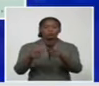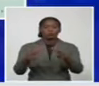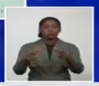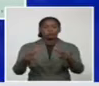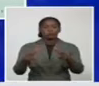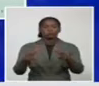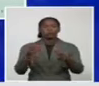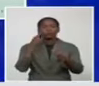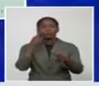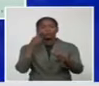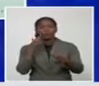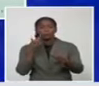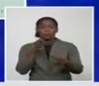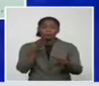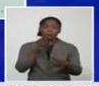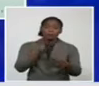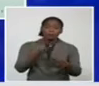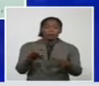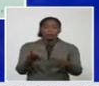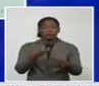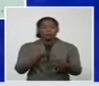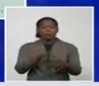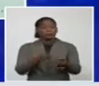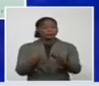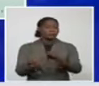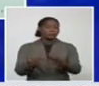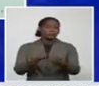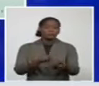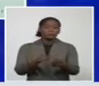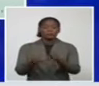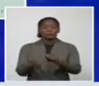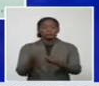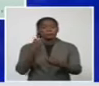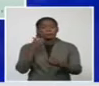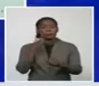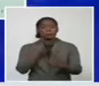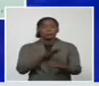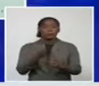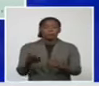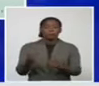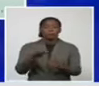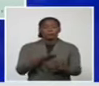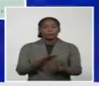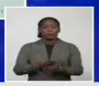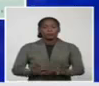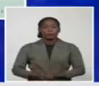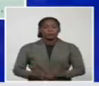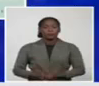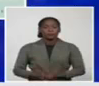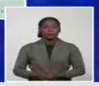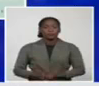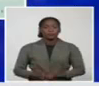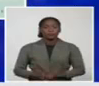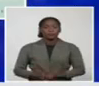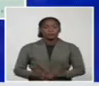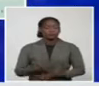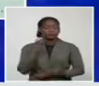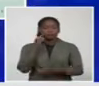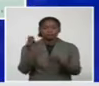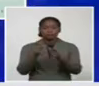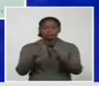control. Estamos hablando ayer de 2 casos menos. El mayor número en el municipio de Cienfuegos,